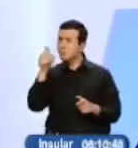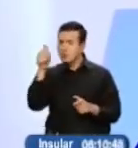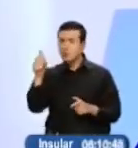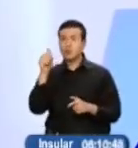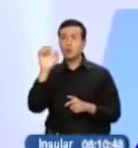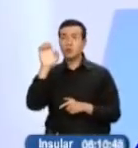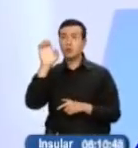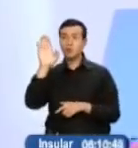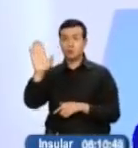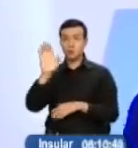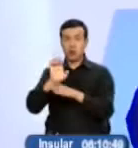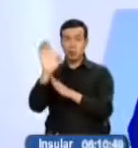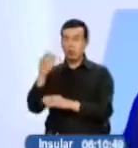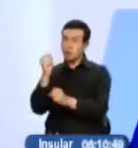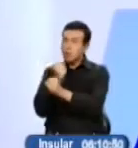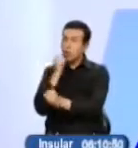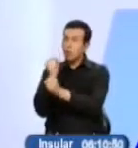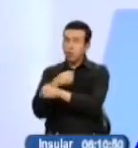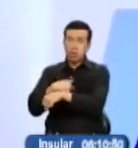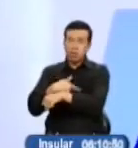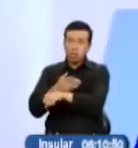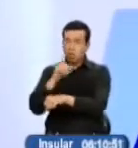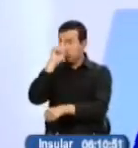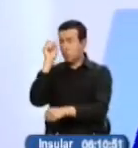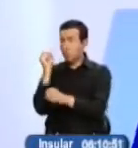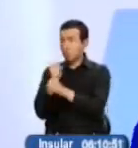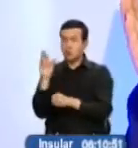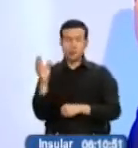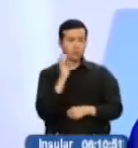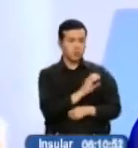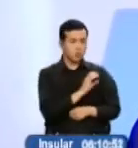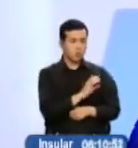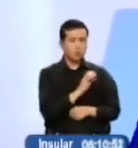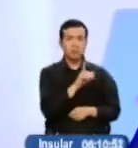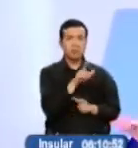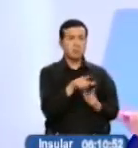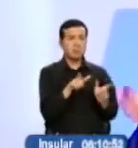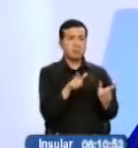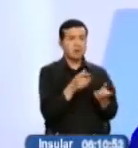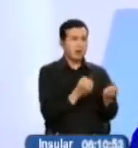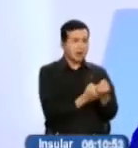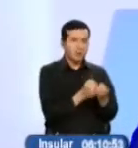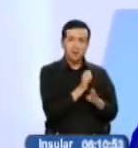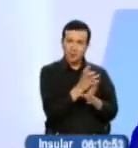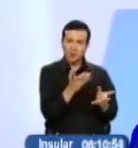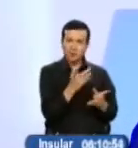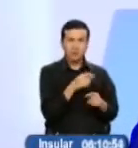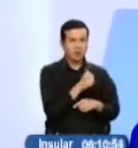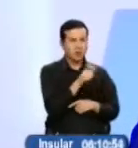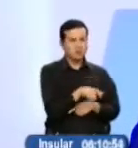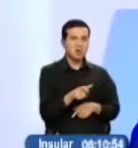además, Carlos, y aquí es importante decirlo, nos afectan a todos. Yo he escuchado de manera